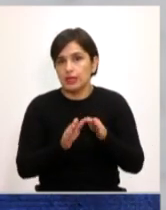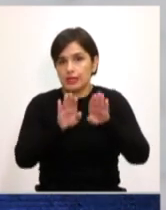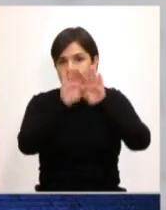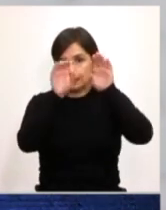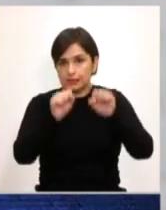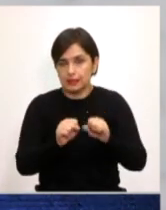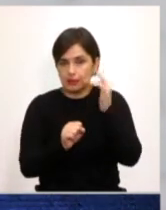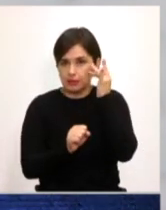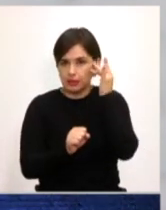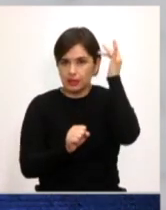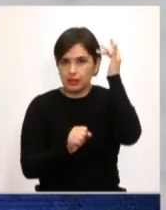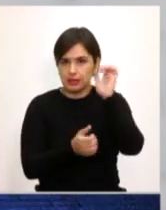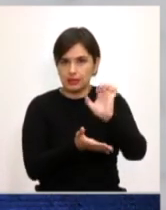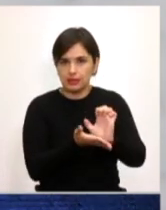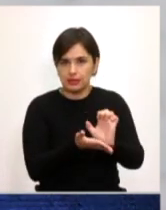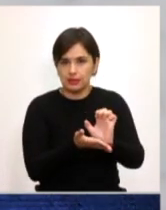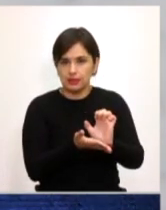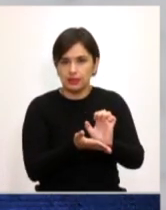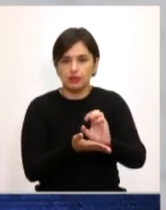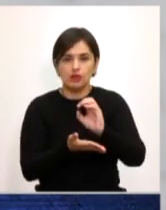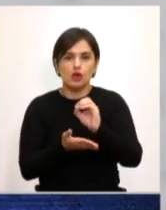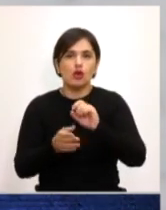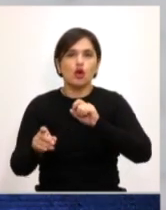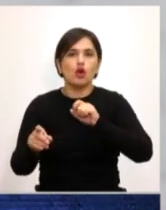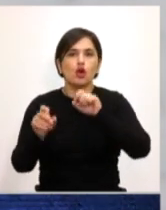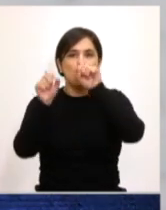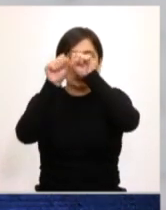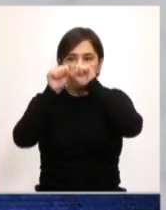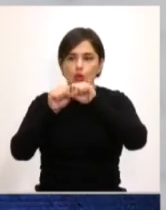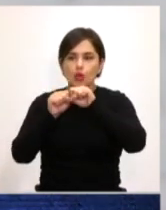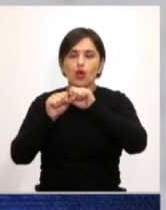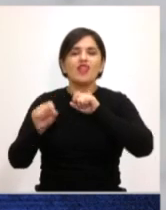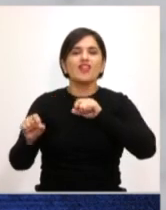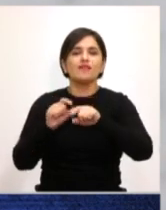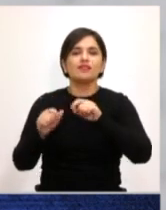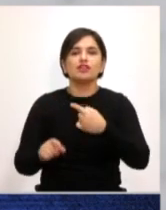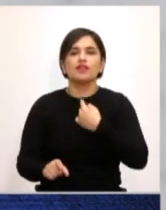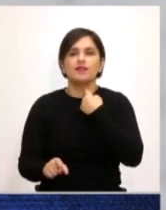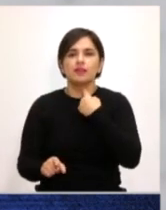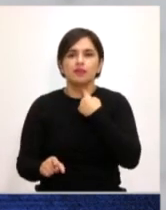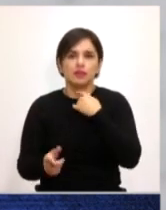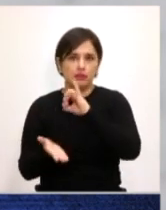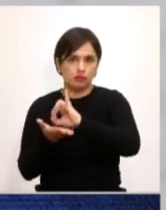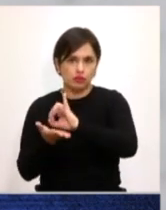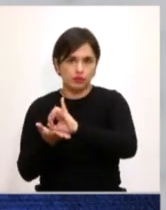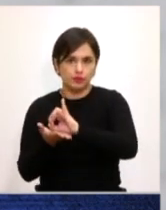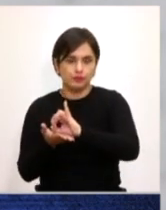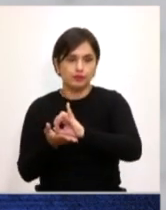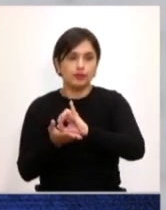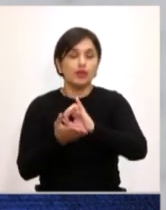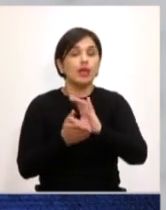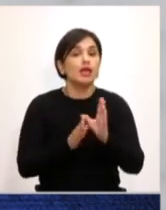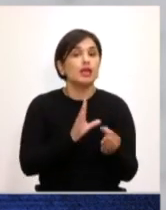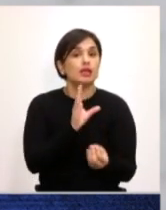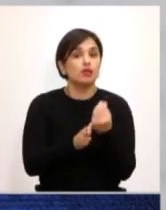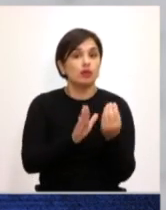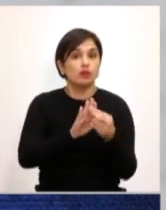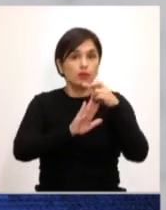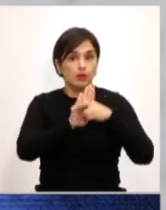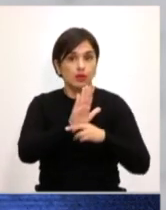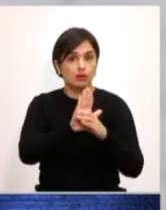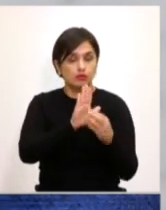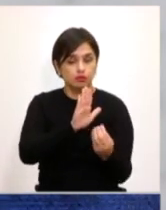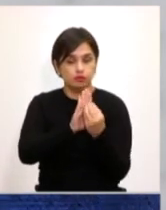de inteligencia del Estado o la Defensoría de las Víctimas. Al mismo tiempo que incluimos nuevos proyectos que colaborarán con